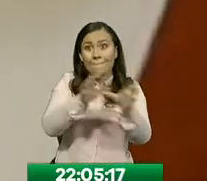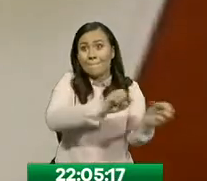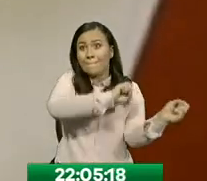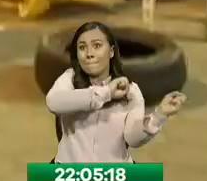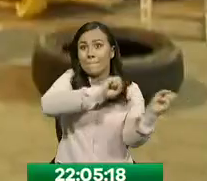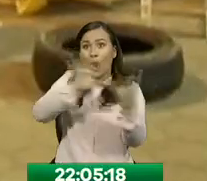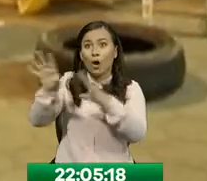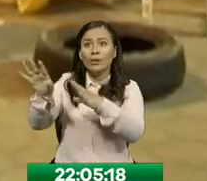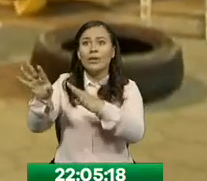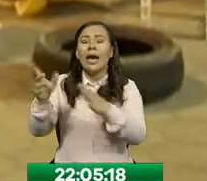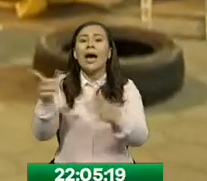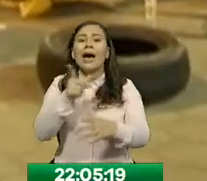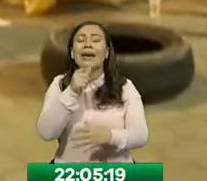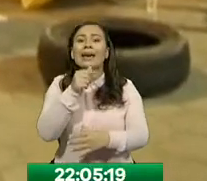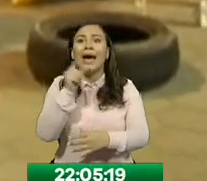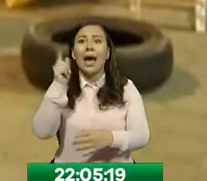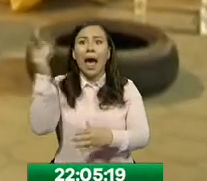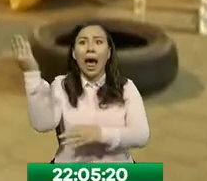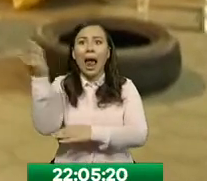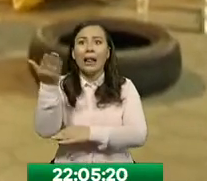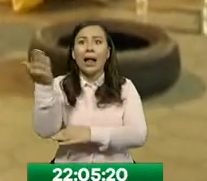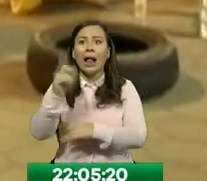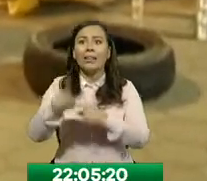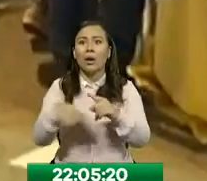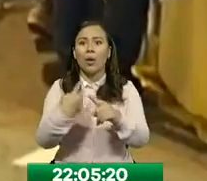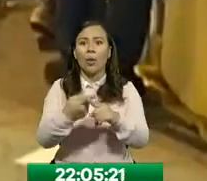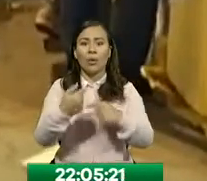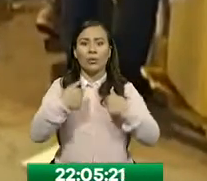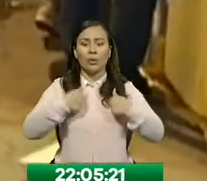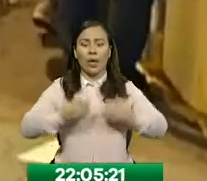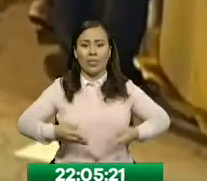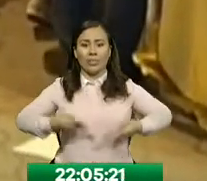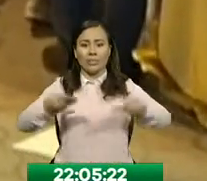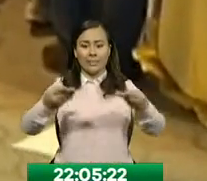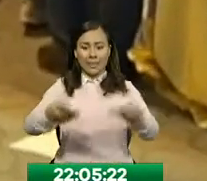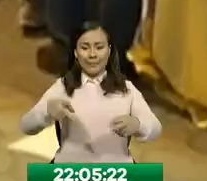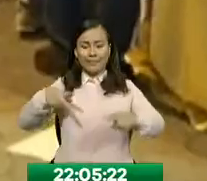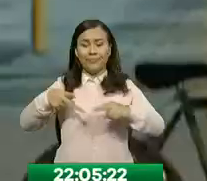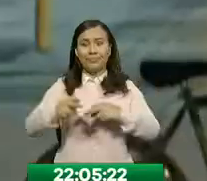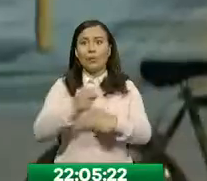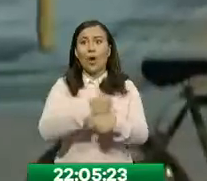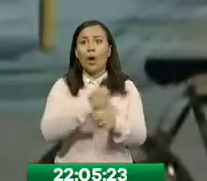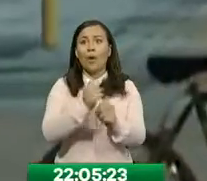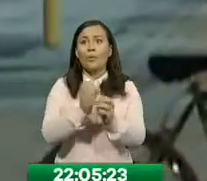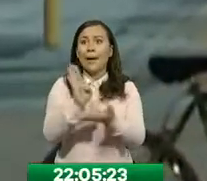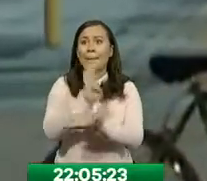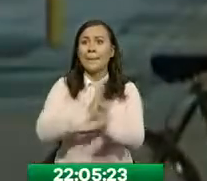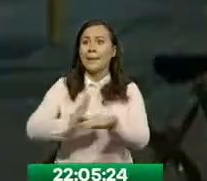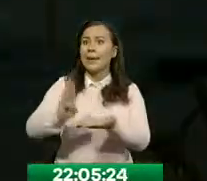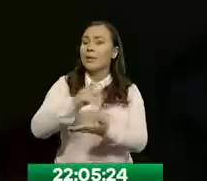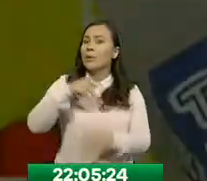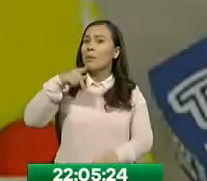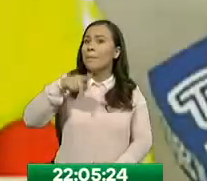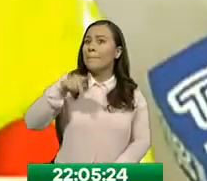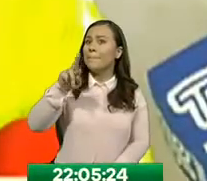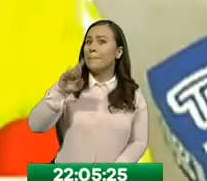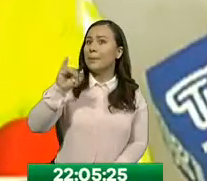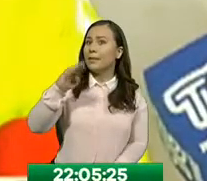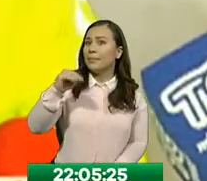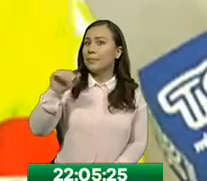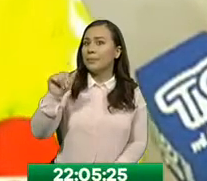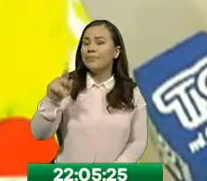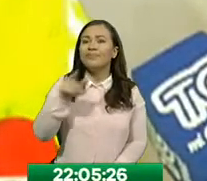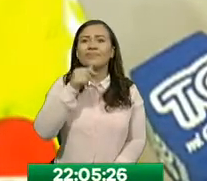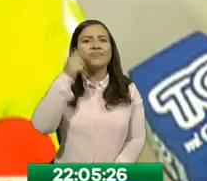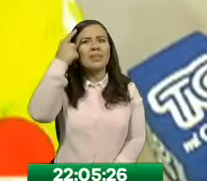explosivos, pero al alcalde, cuando se encontraba en plena entrega de obra en el barrio La Primavera de la vía La Troncal. Justamente buscan